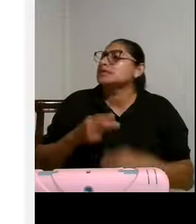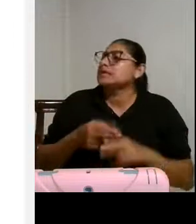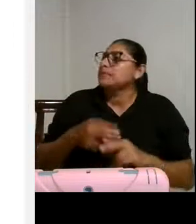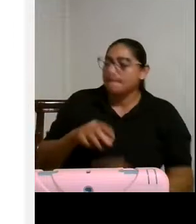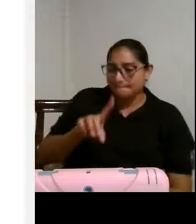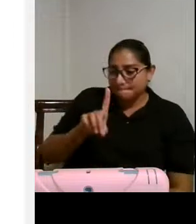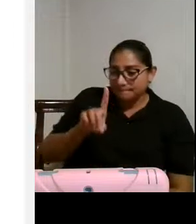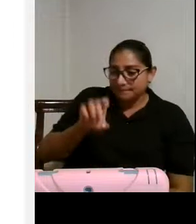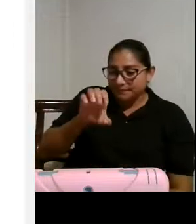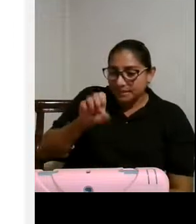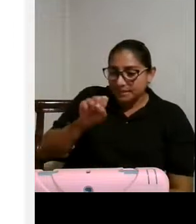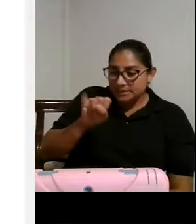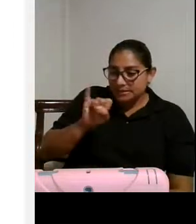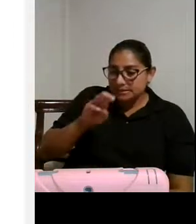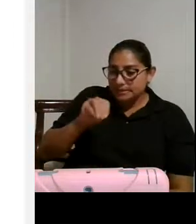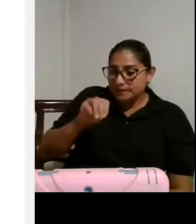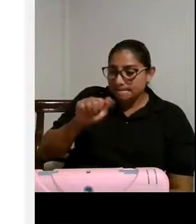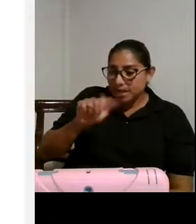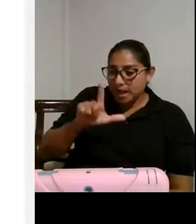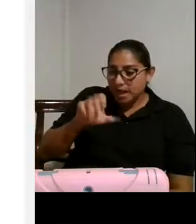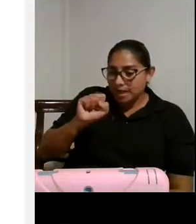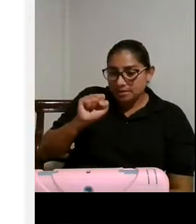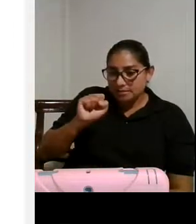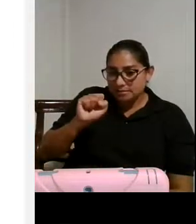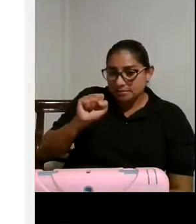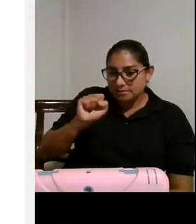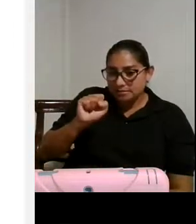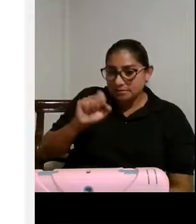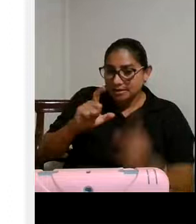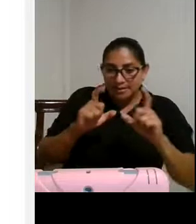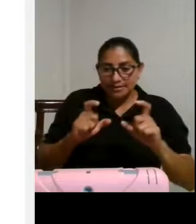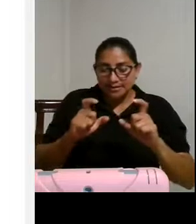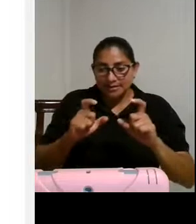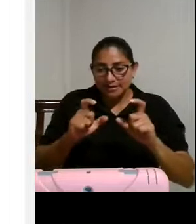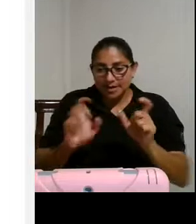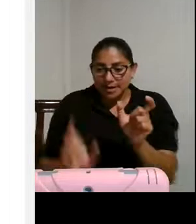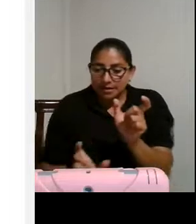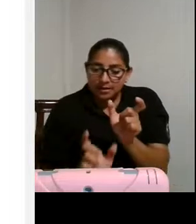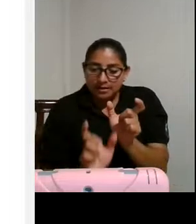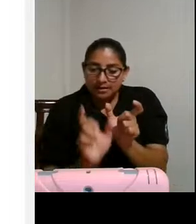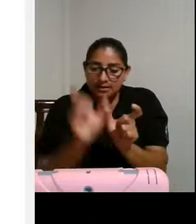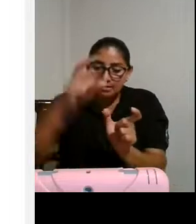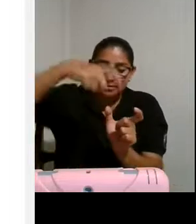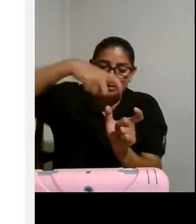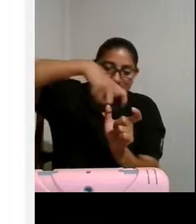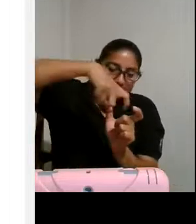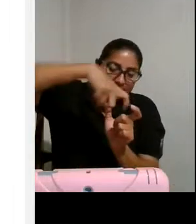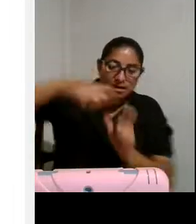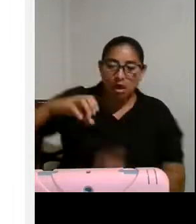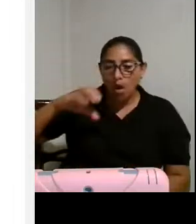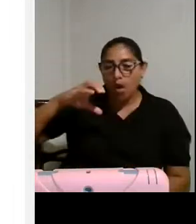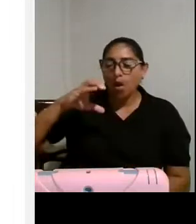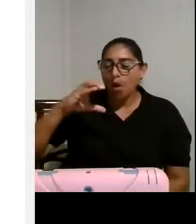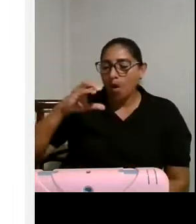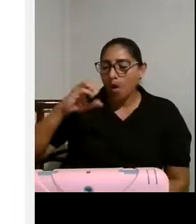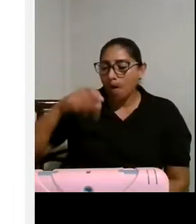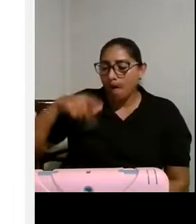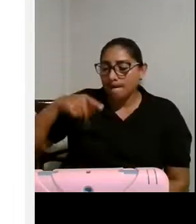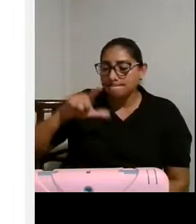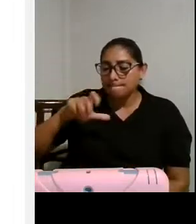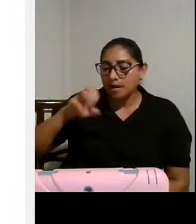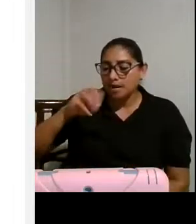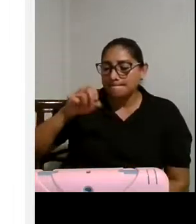ser el mismo valor de A. Lo que pasa es que no podría ser A, porque si nosotros sustituimos